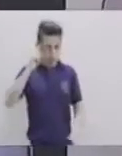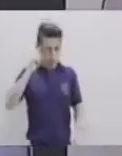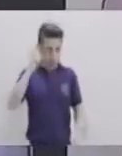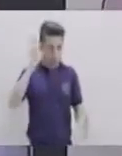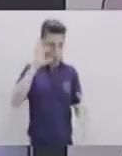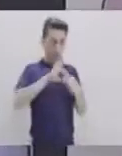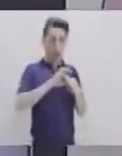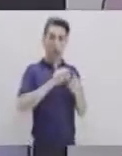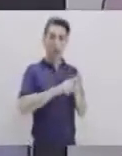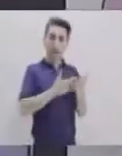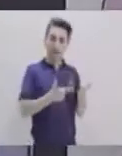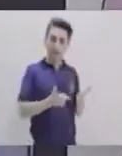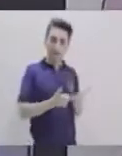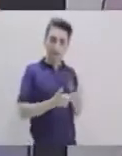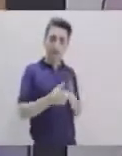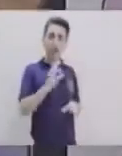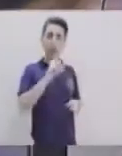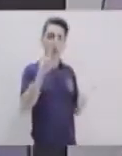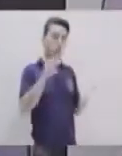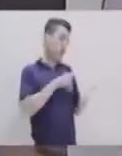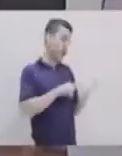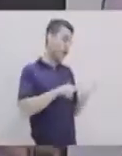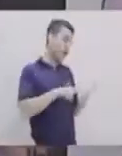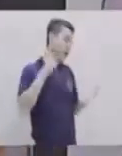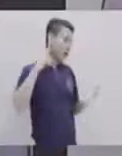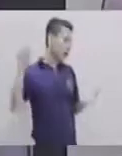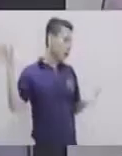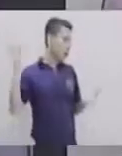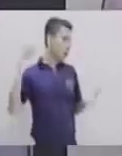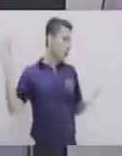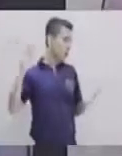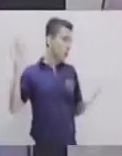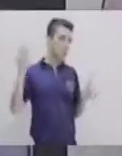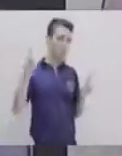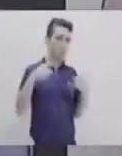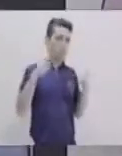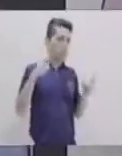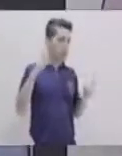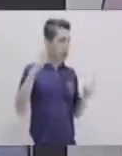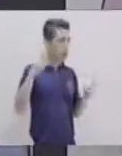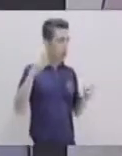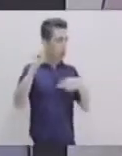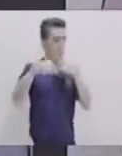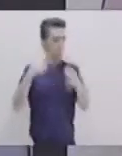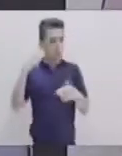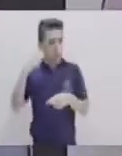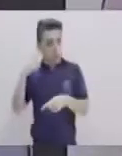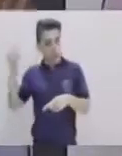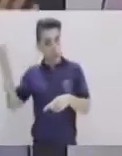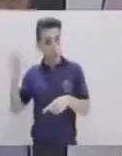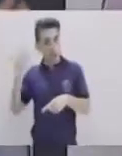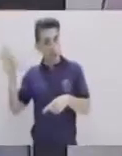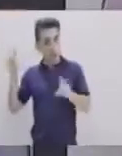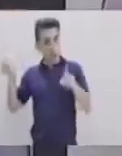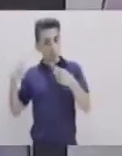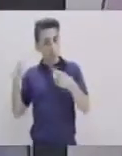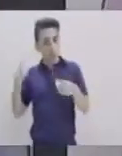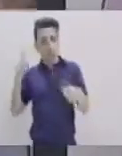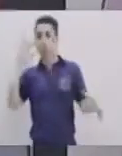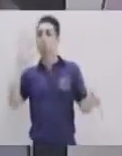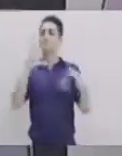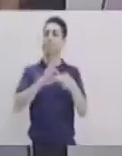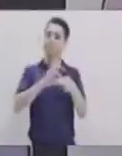música, al recordar esa música, también puedes recordar el texto. Por eso es importante todo lo que te rodea en tu contexto cuando estás